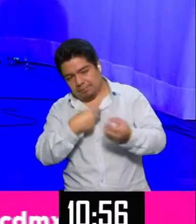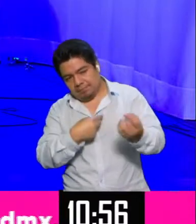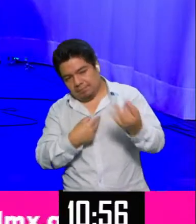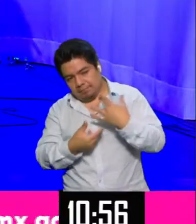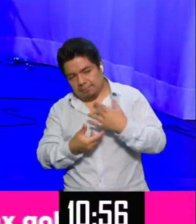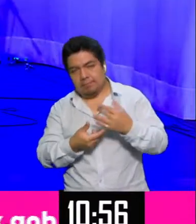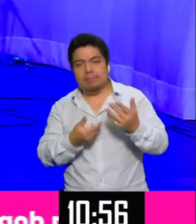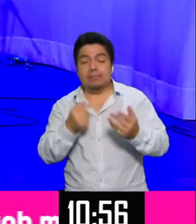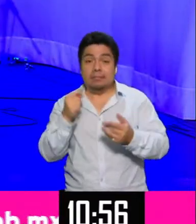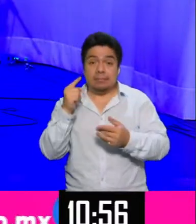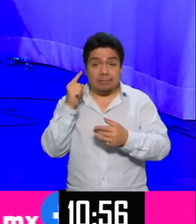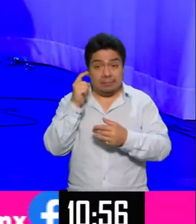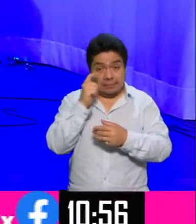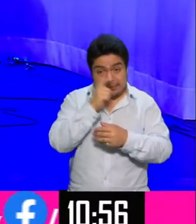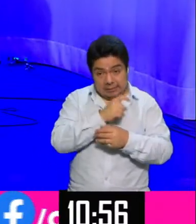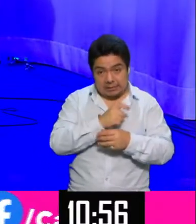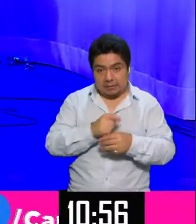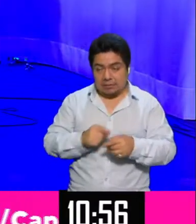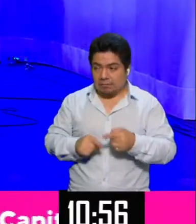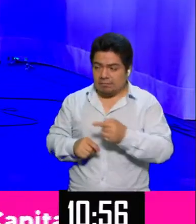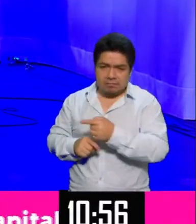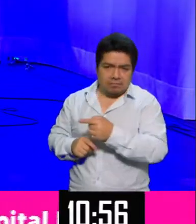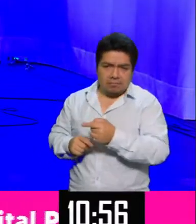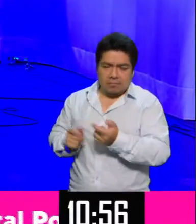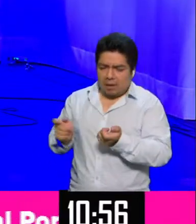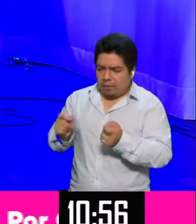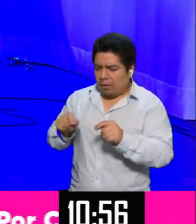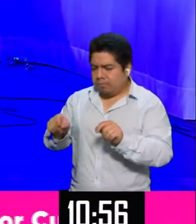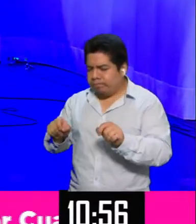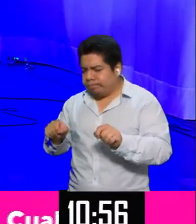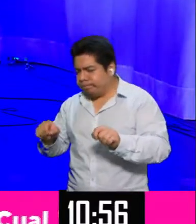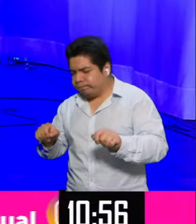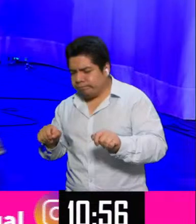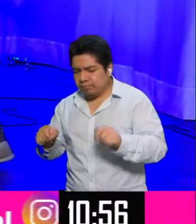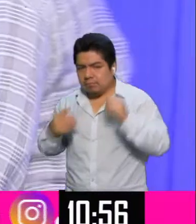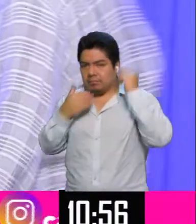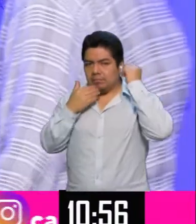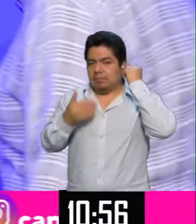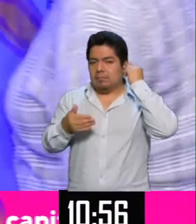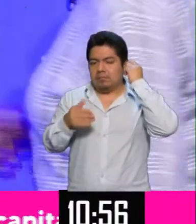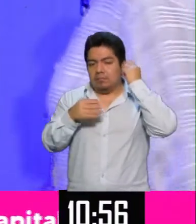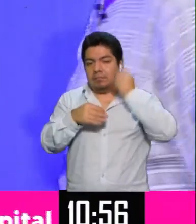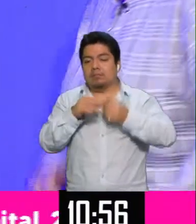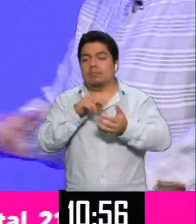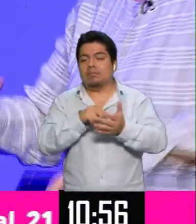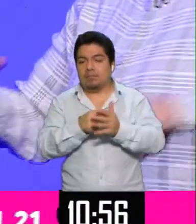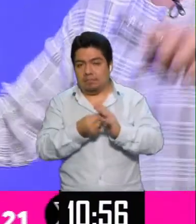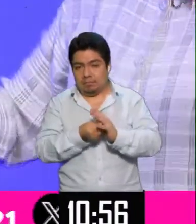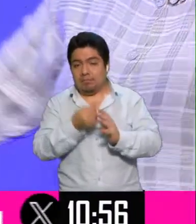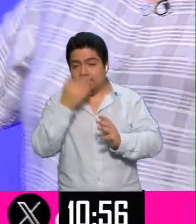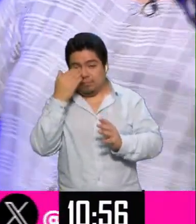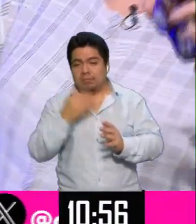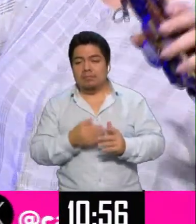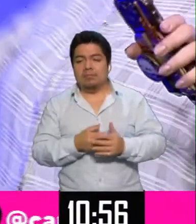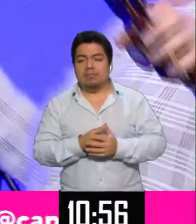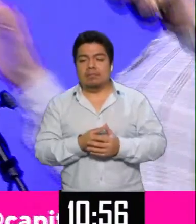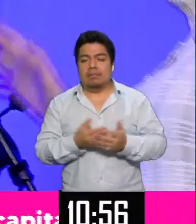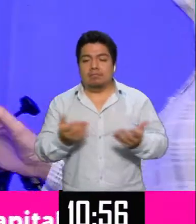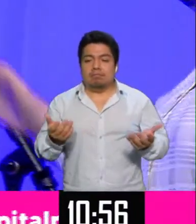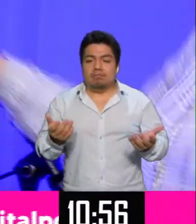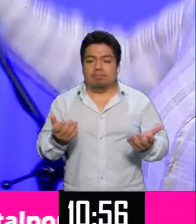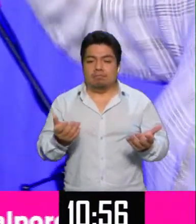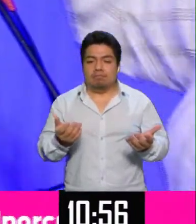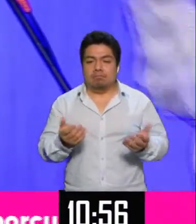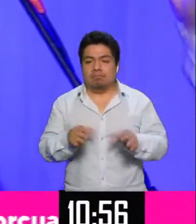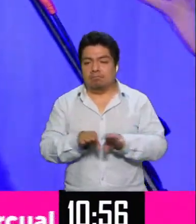pero... Oiga, y los arreglos aquí del máster, usted sí es todo acá electrónico, digital. Chido, pues ahora sí que la hacemos acá con